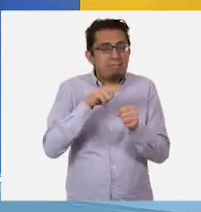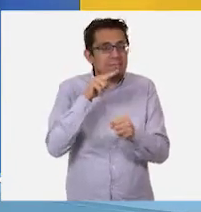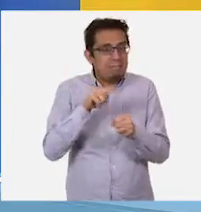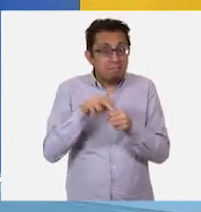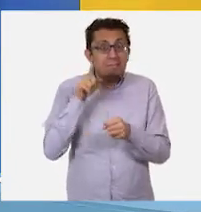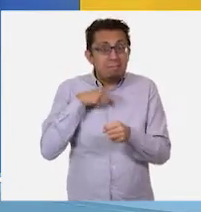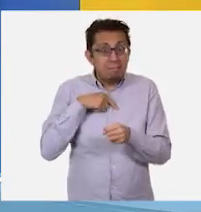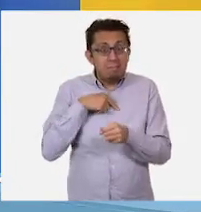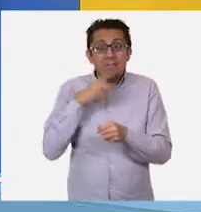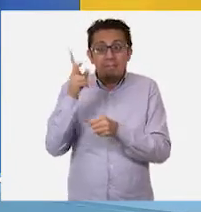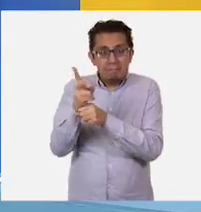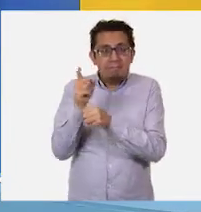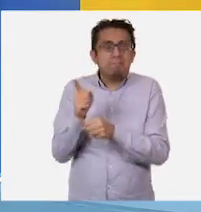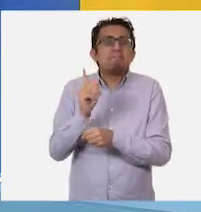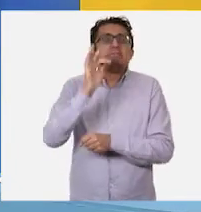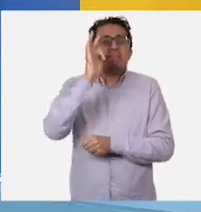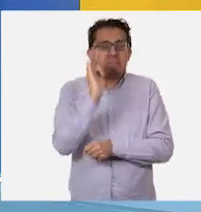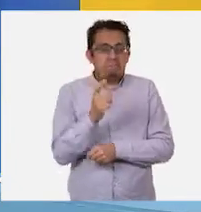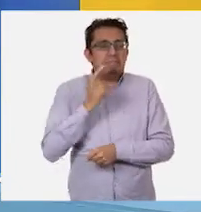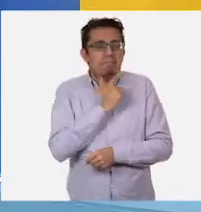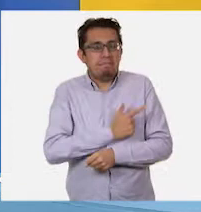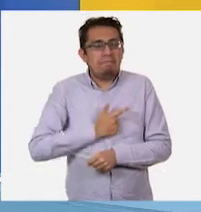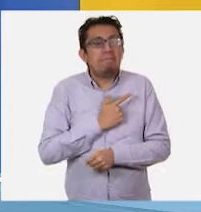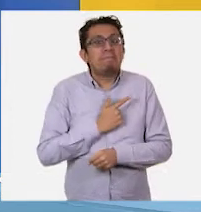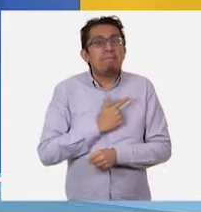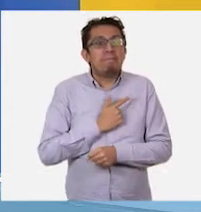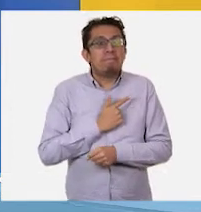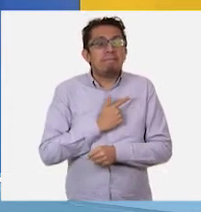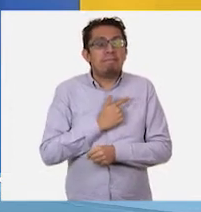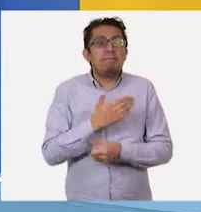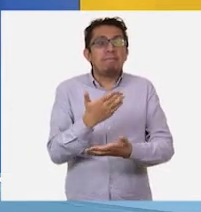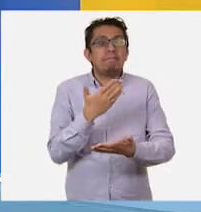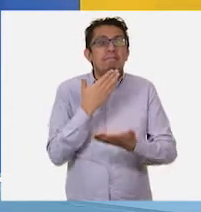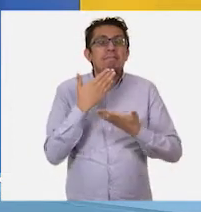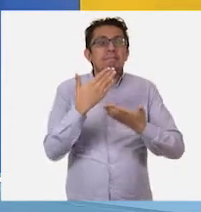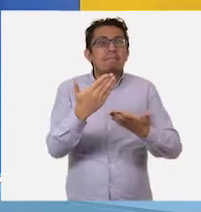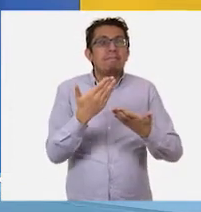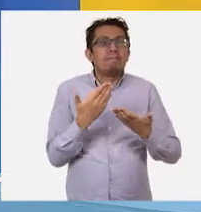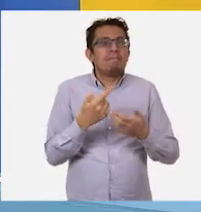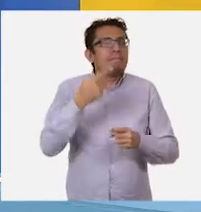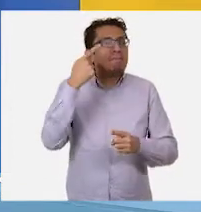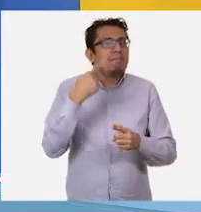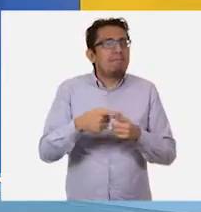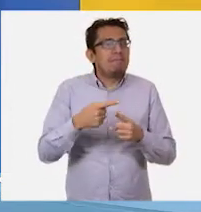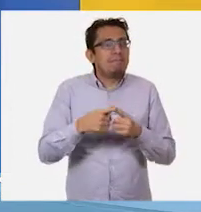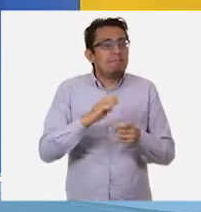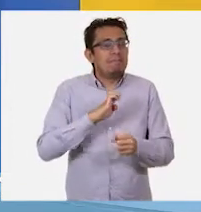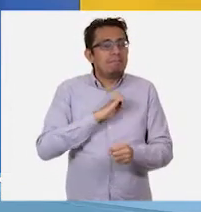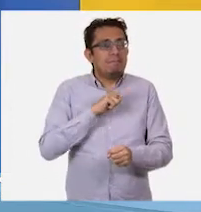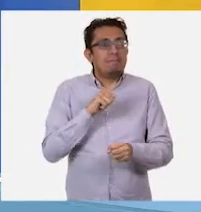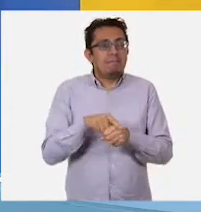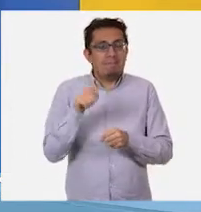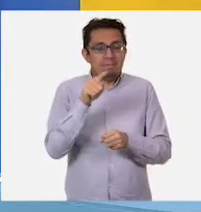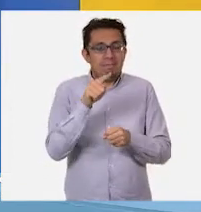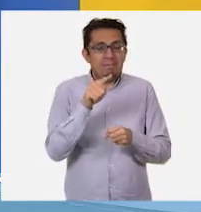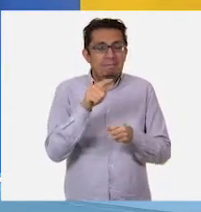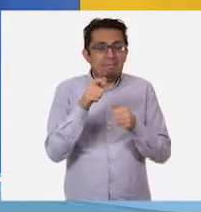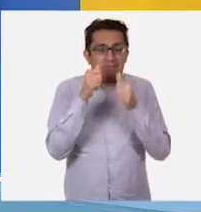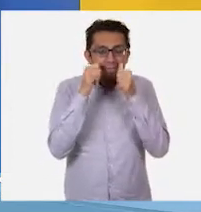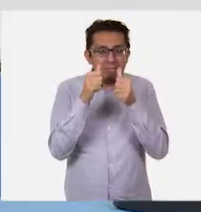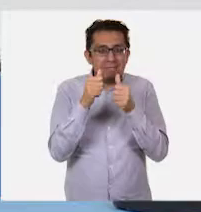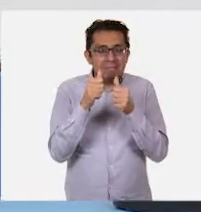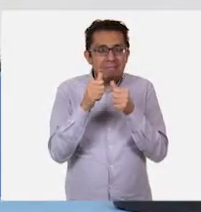aceptó gustoso. Sin más preámbulos, démosle la bienvenida a nuestro invitado especial. ¡Ponte listo con